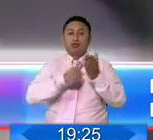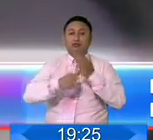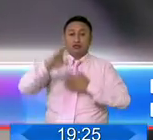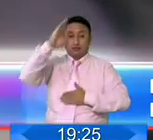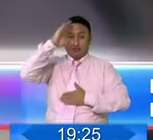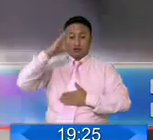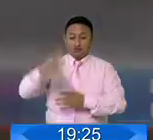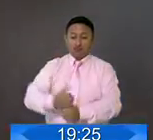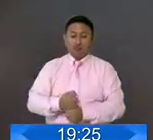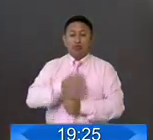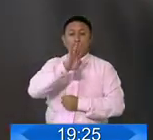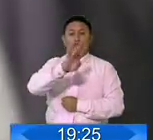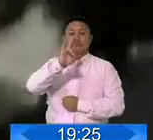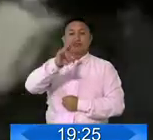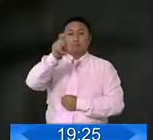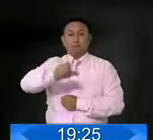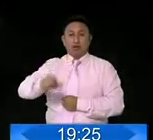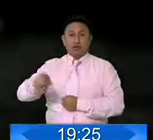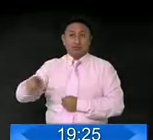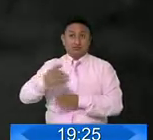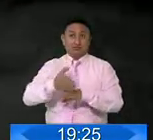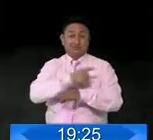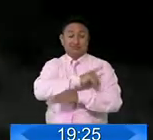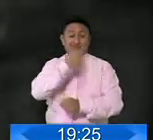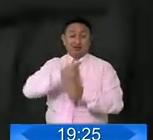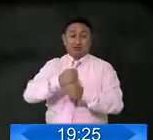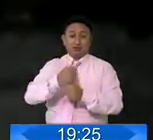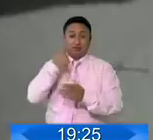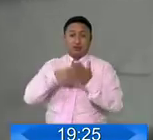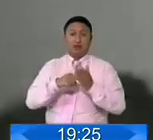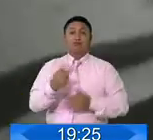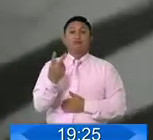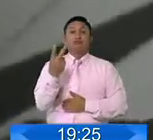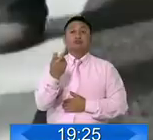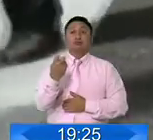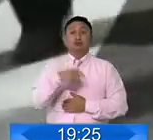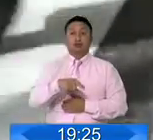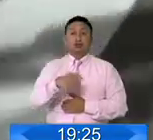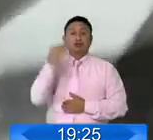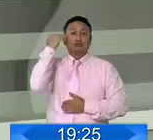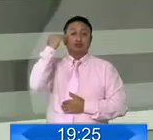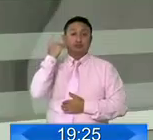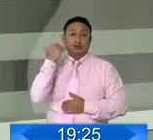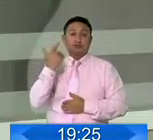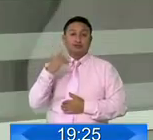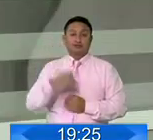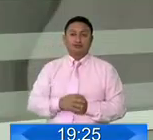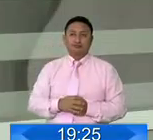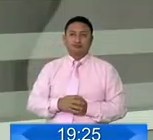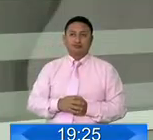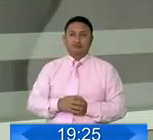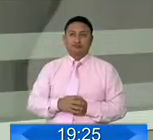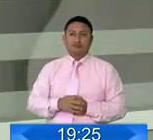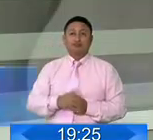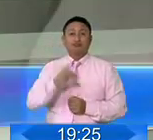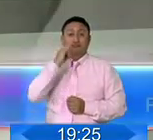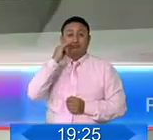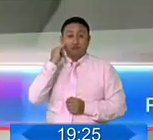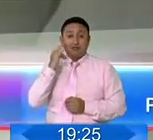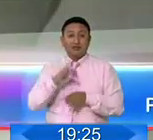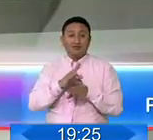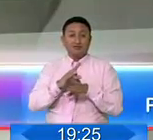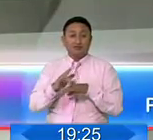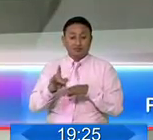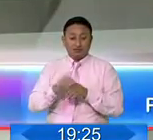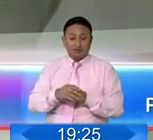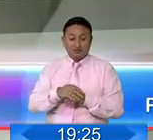rescatado a 47 personas inmersas en este delito, de las cuales 12 son menores de edad. Pornografía infantil,